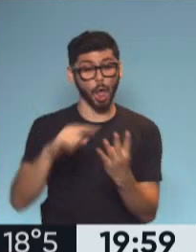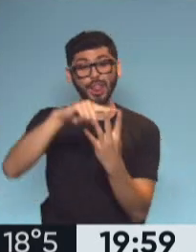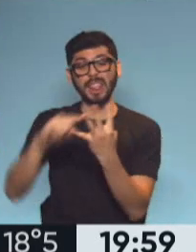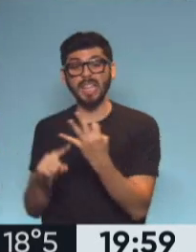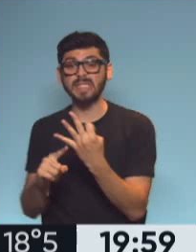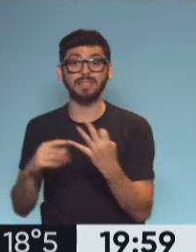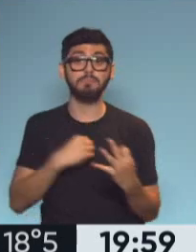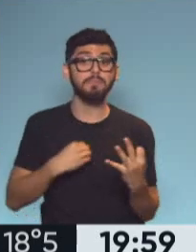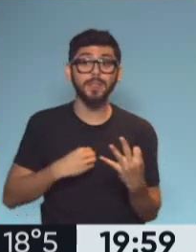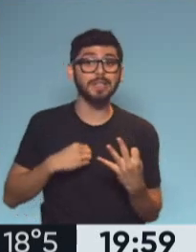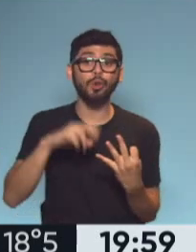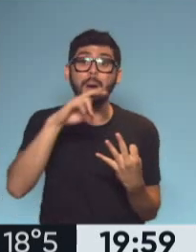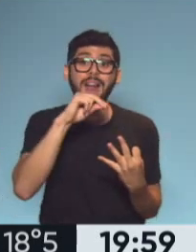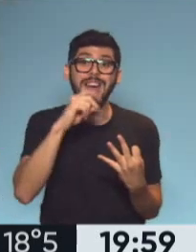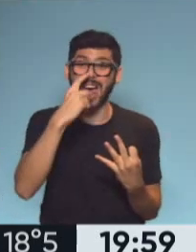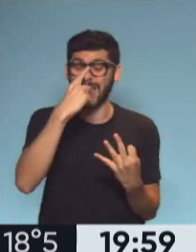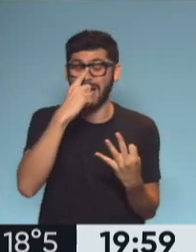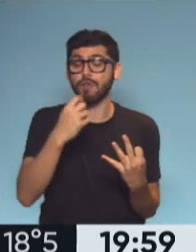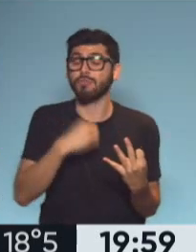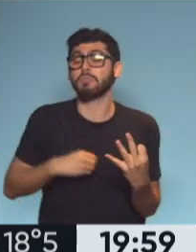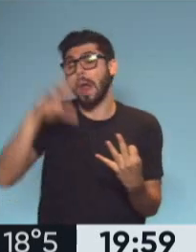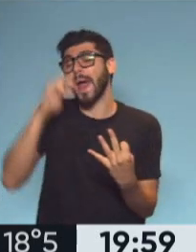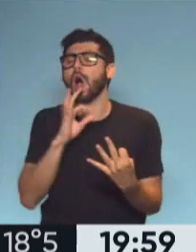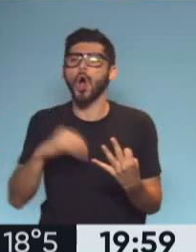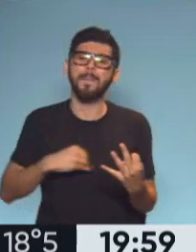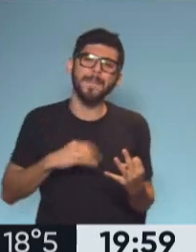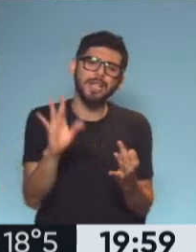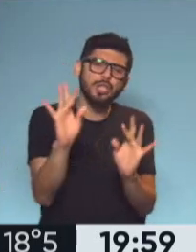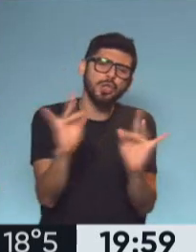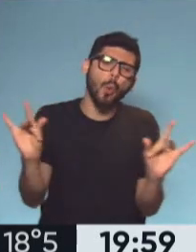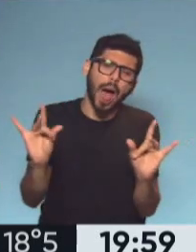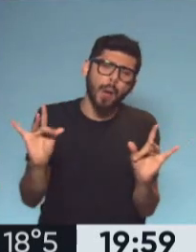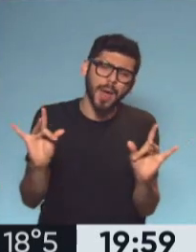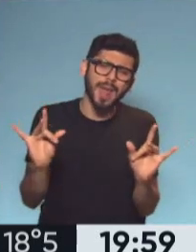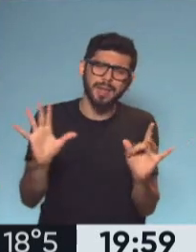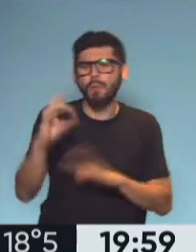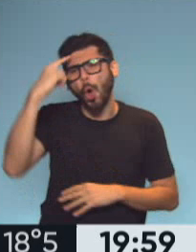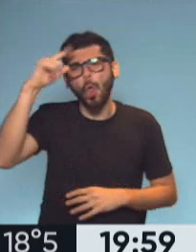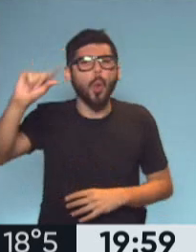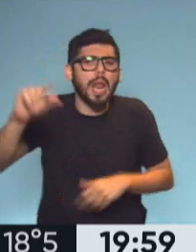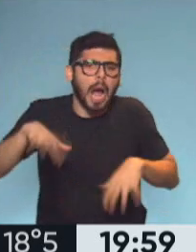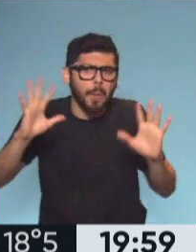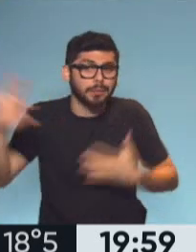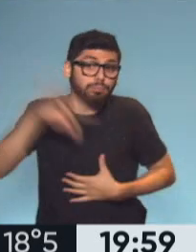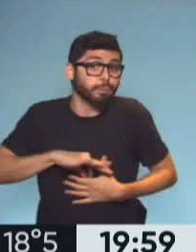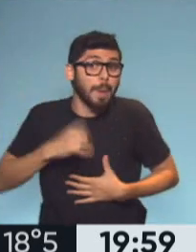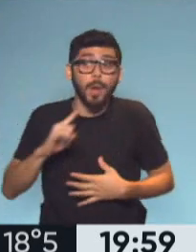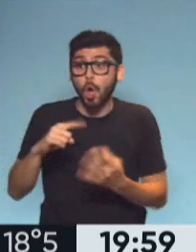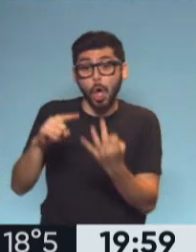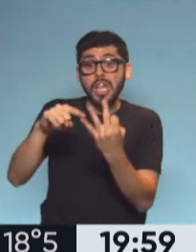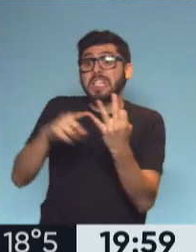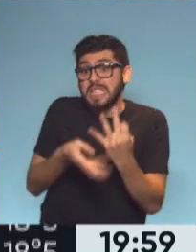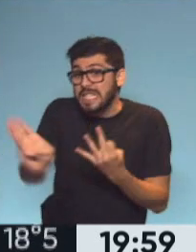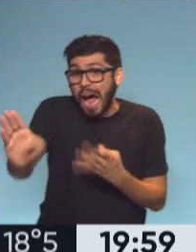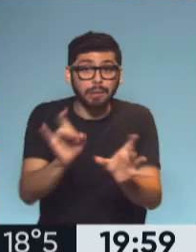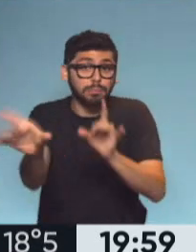síntomas o asintomáticos totales u oligosintomáticos con pocos síntomas, le duele la cabeza, ¿no? Sale y reparte el virus en